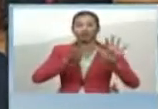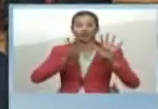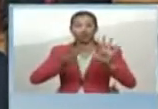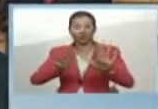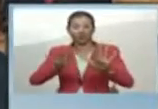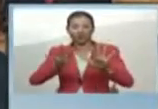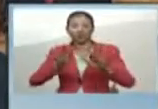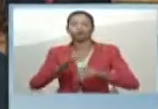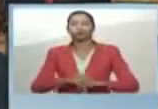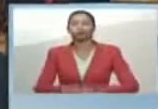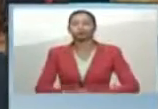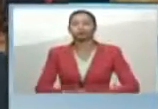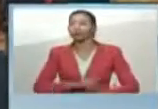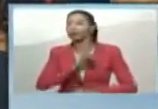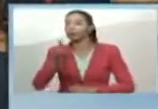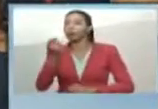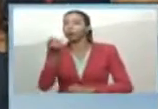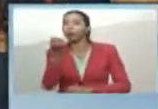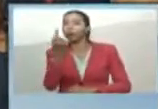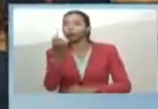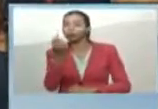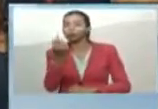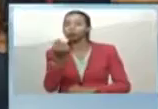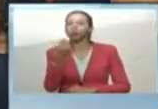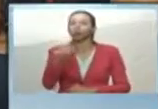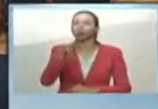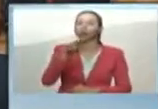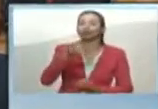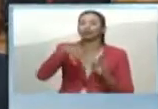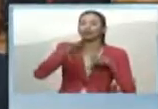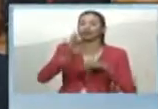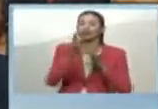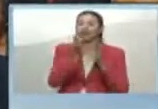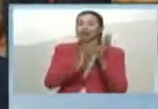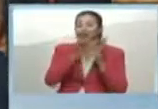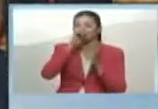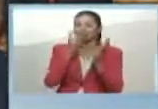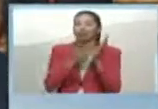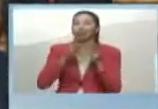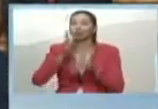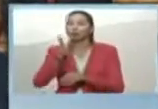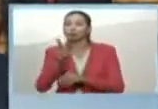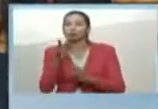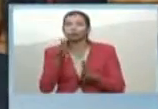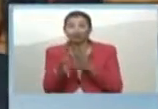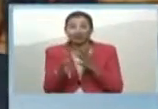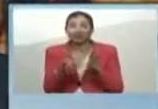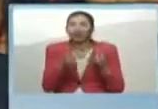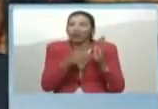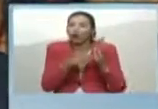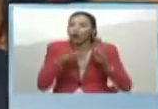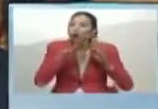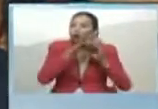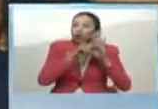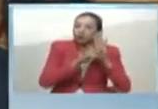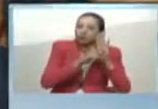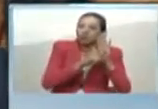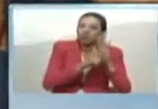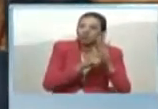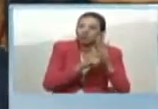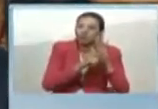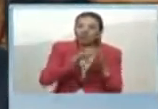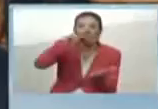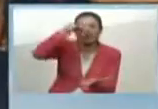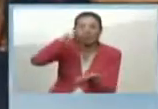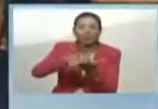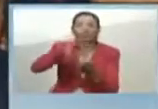1999, ni el 11, 12 y 13 de abril del año 2002, que es desde nuestra constitución que aprobamos